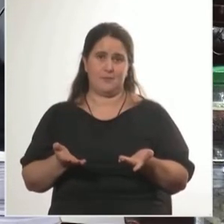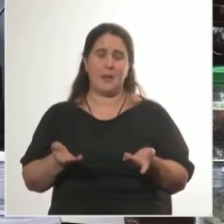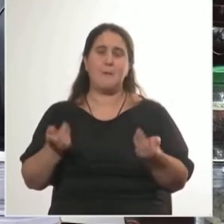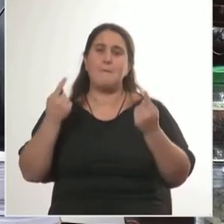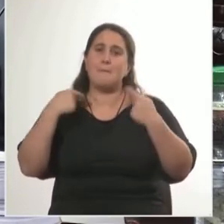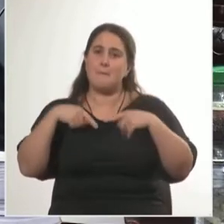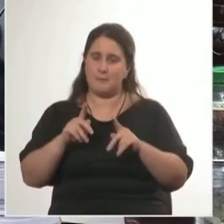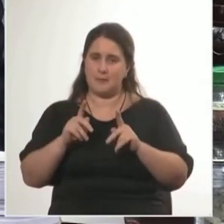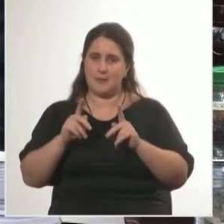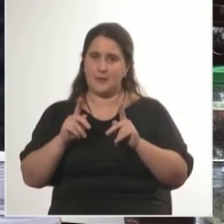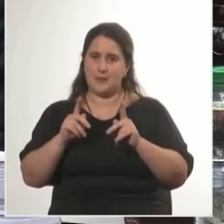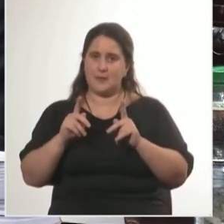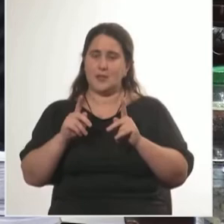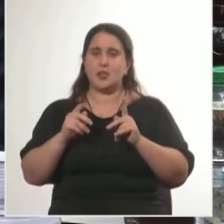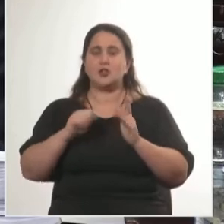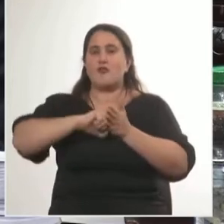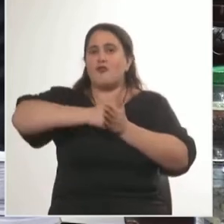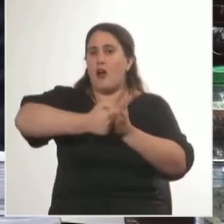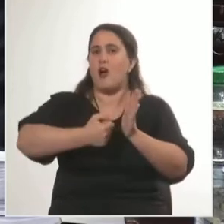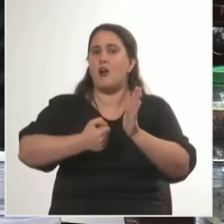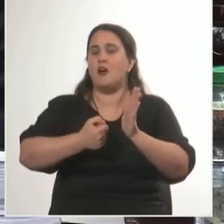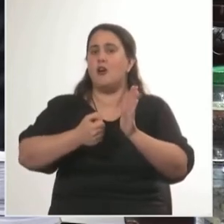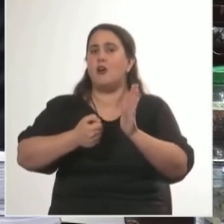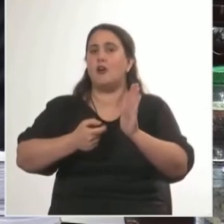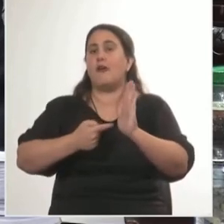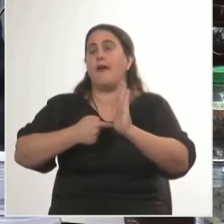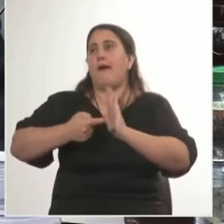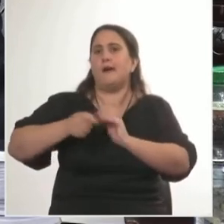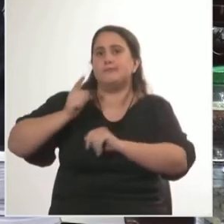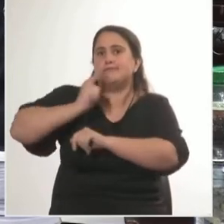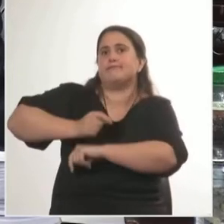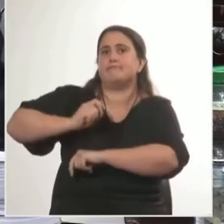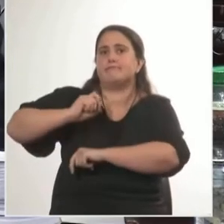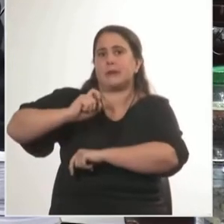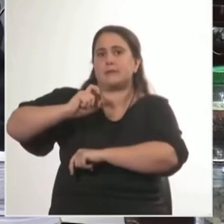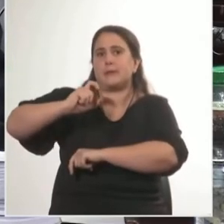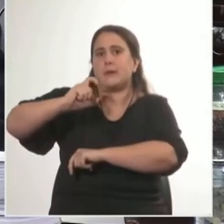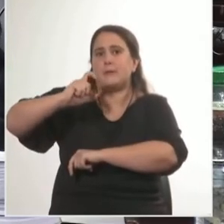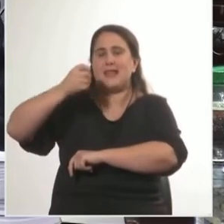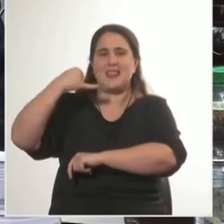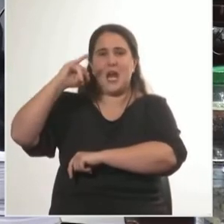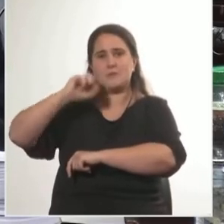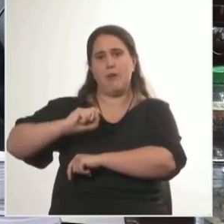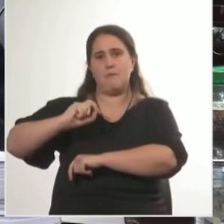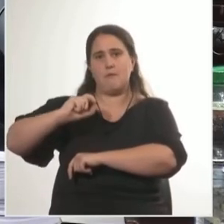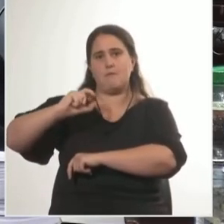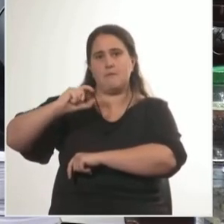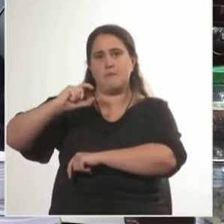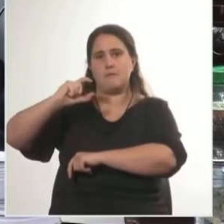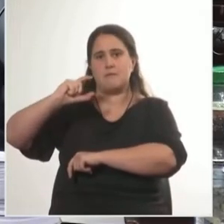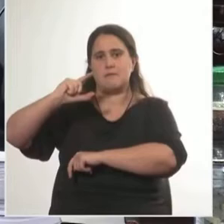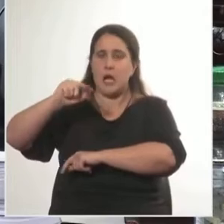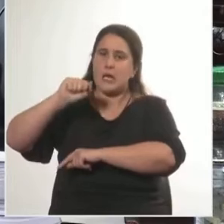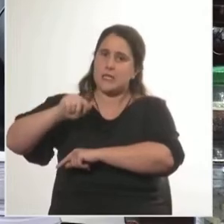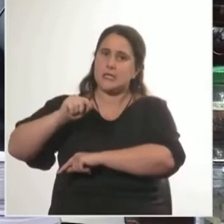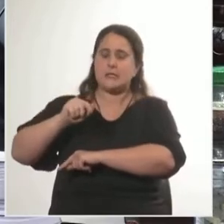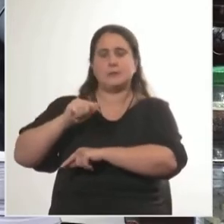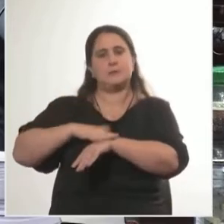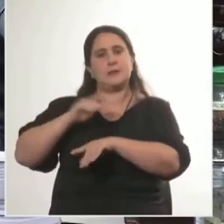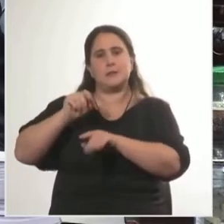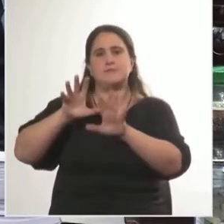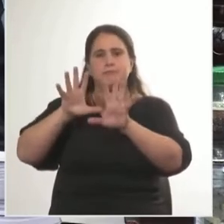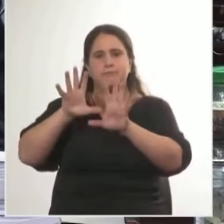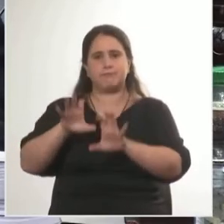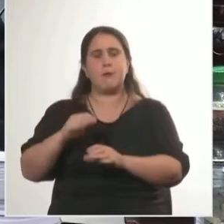Pero entonces, el Banco Central decide subir sistemáticamente la tasa de interés. Y eso perjudica un